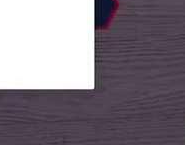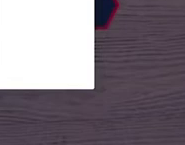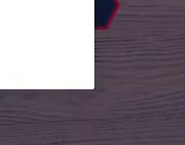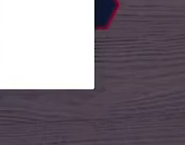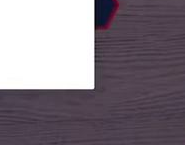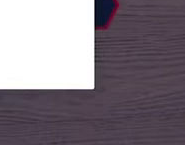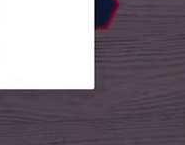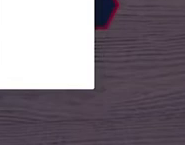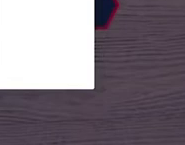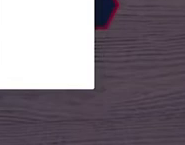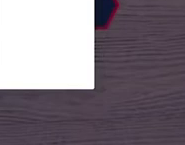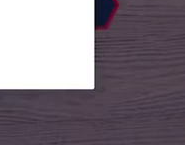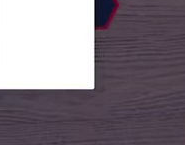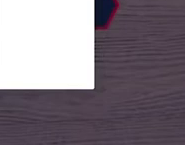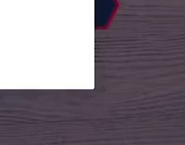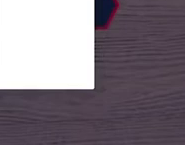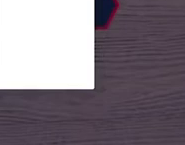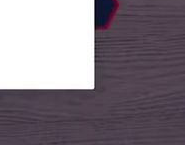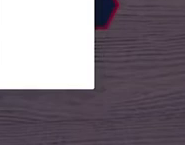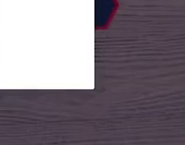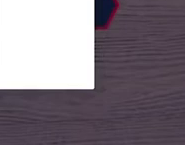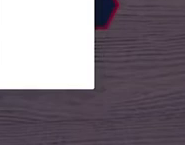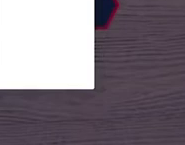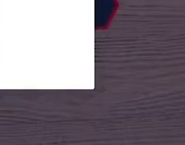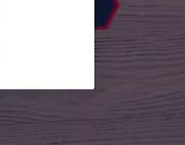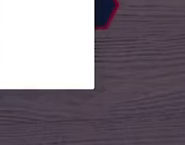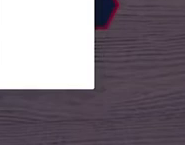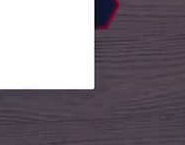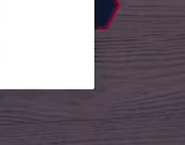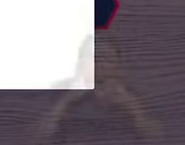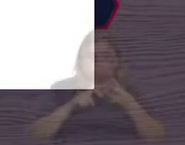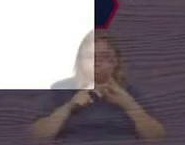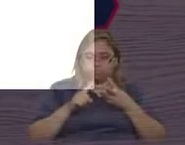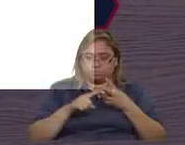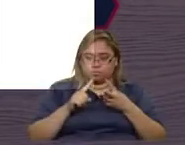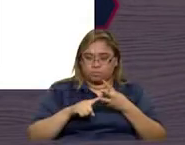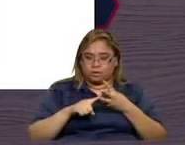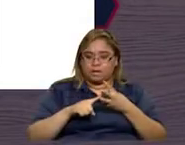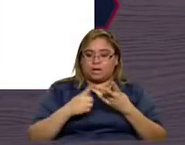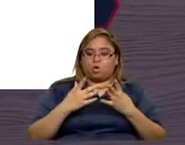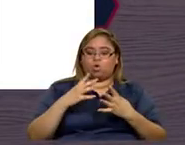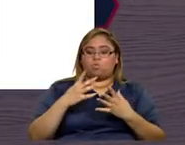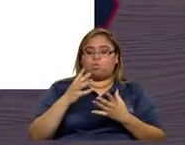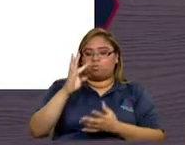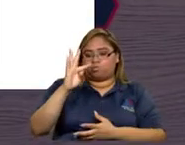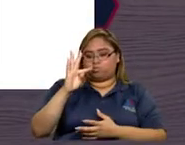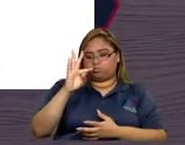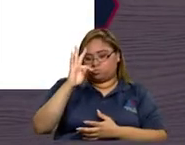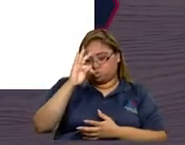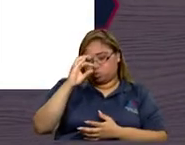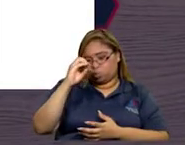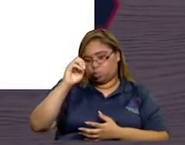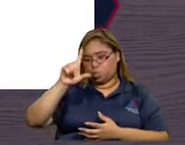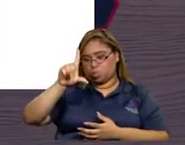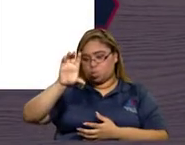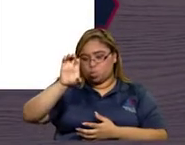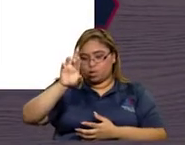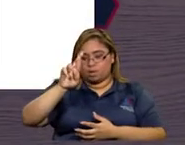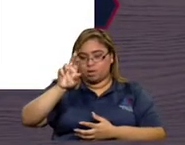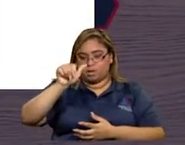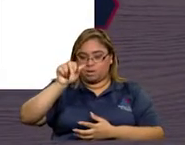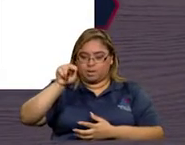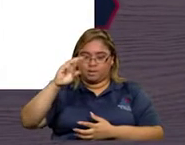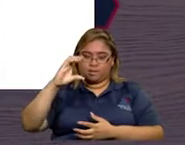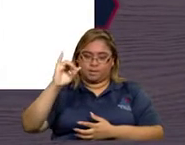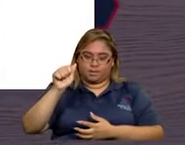es la tercera banda multiplicadora y la cuarta banda que es la tolerancia. ¿Ok? Cada color representa un